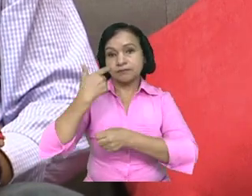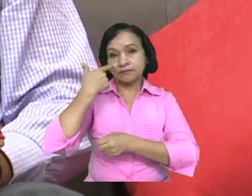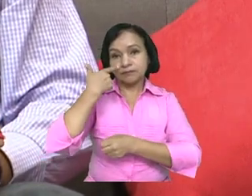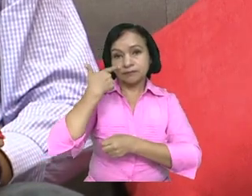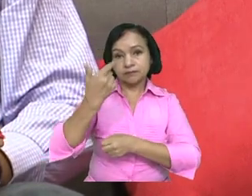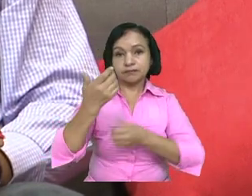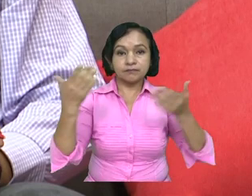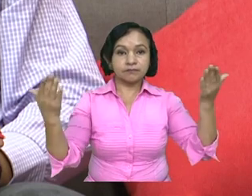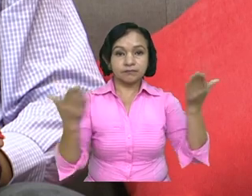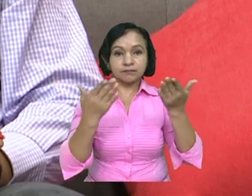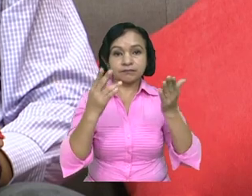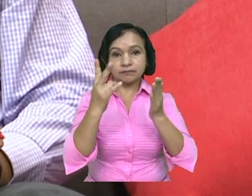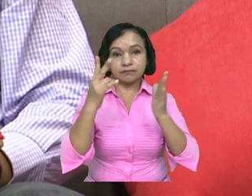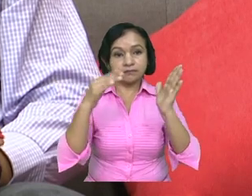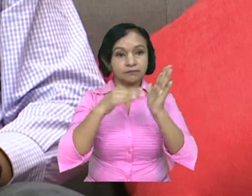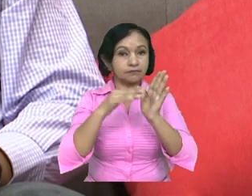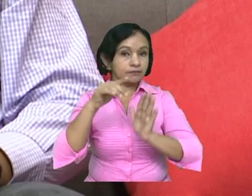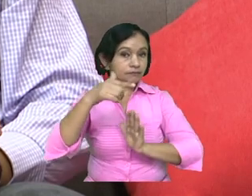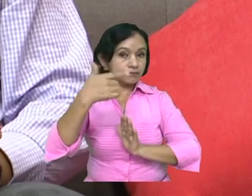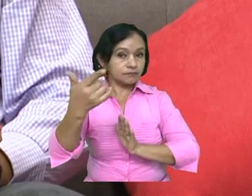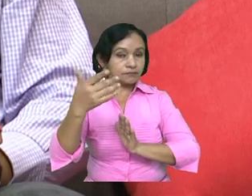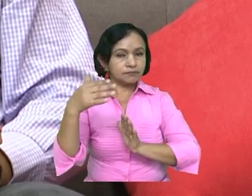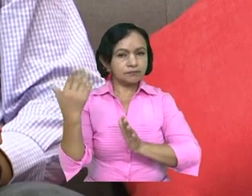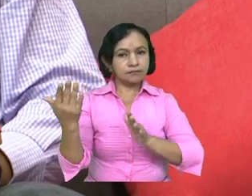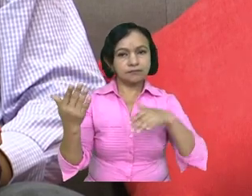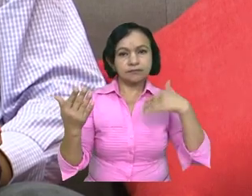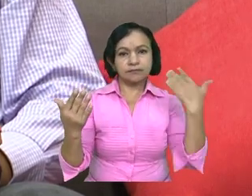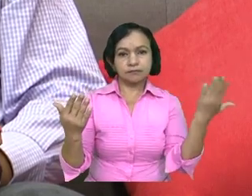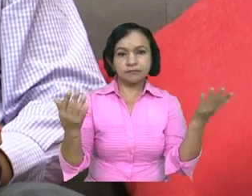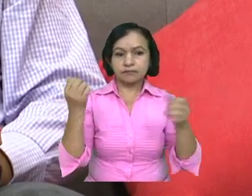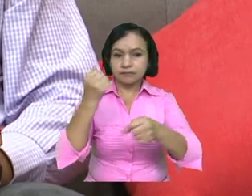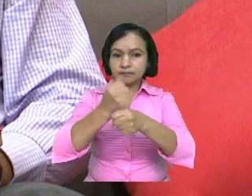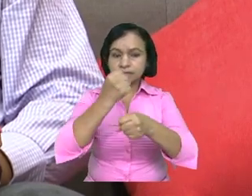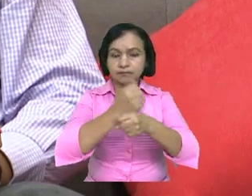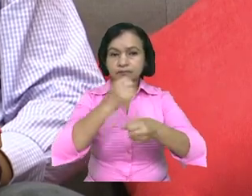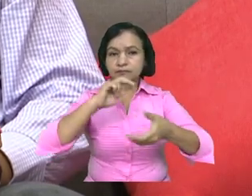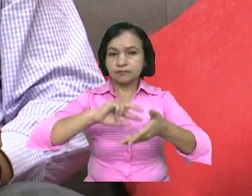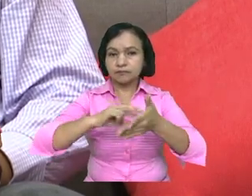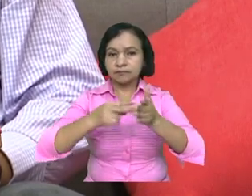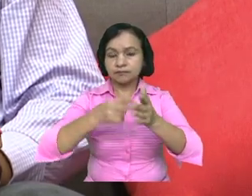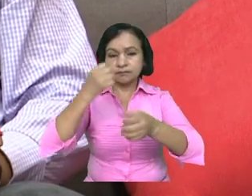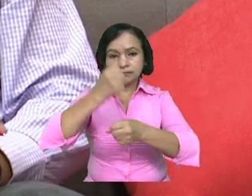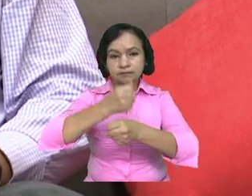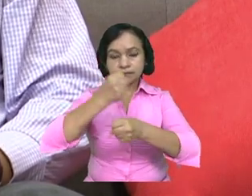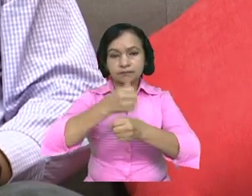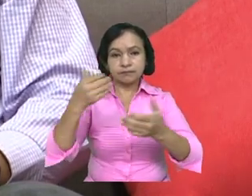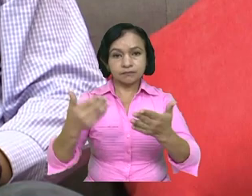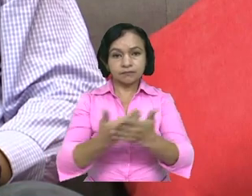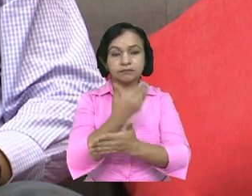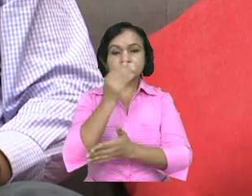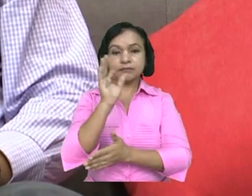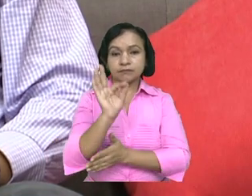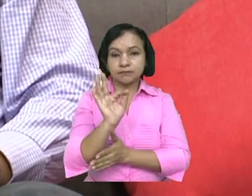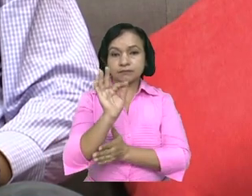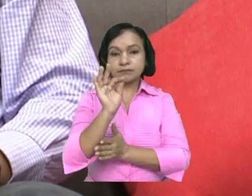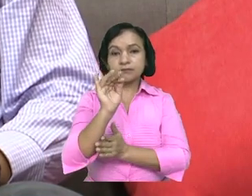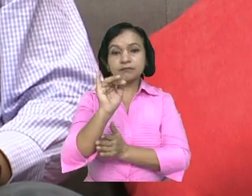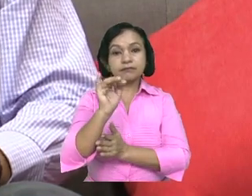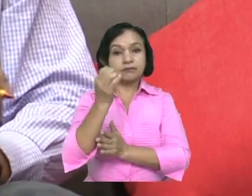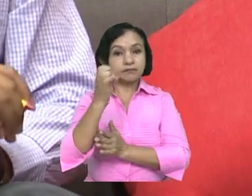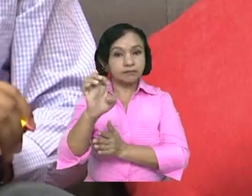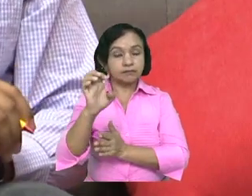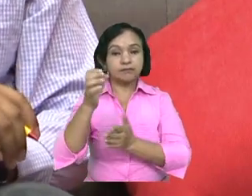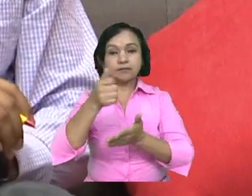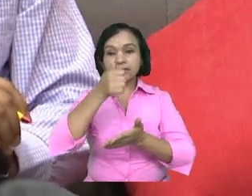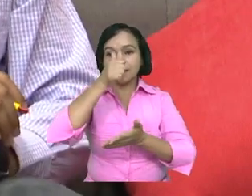año 2007, cuáles han sido las líneas de trabajo y lo que significa todos los esfuerzos emprendidos por el nuevo FIS para llevar precisamente